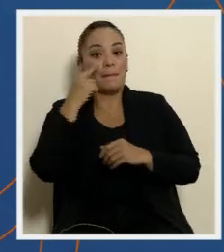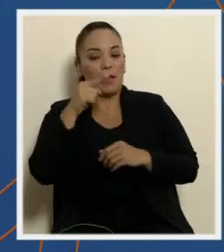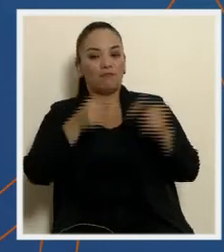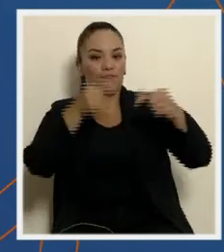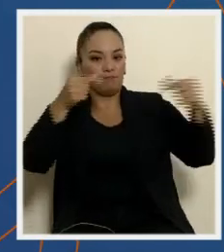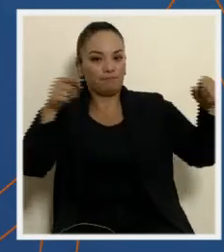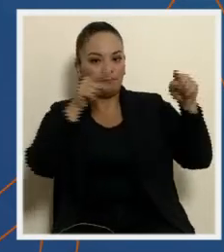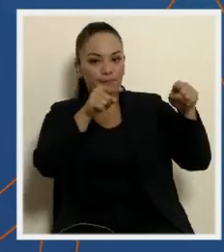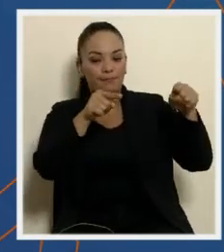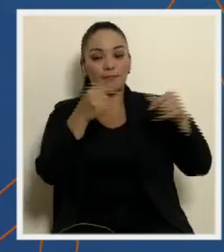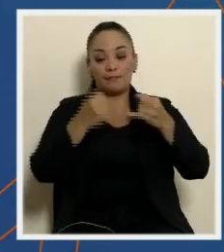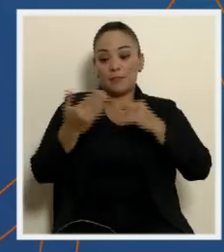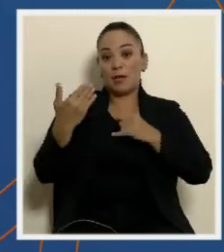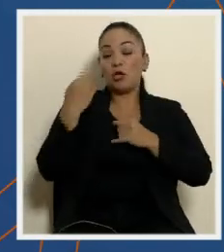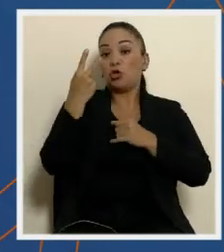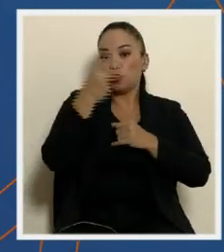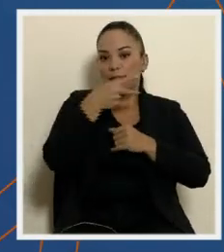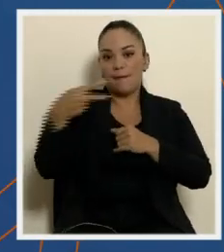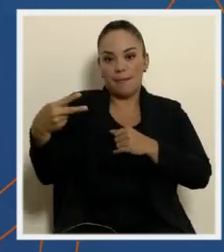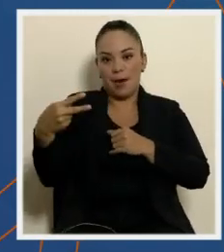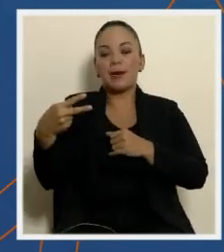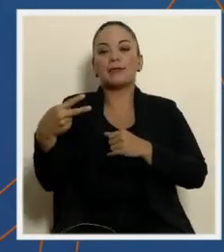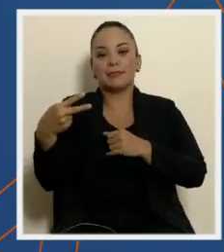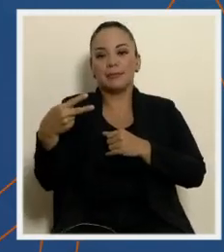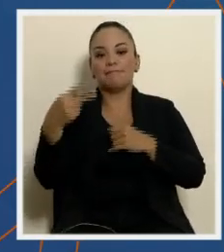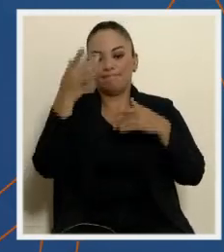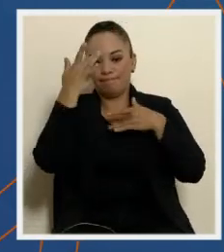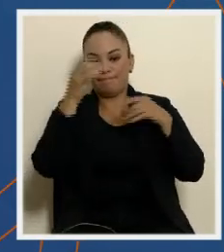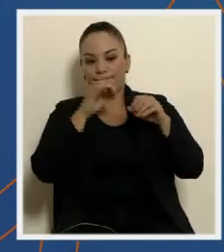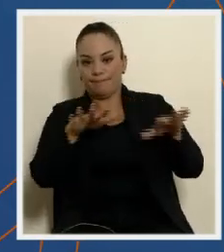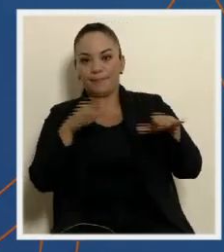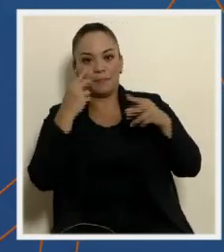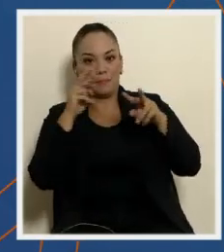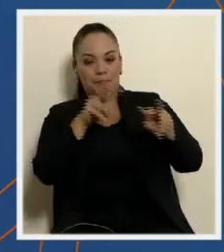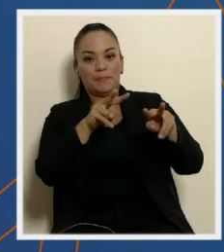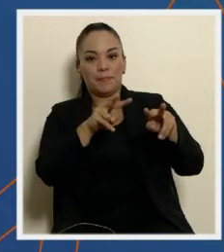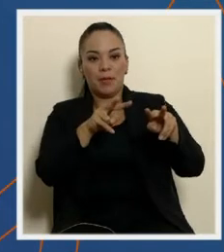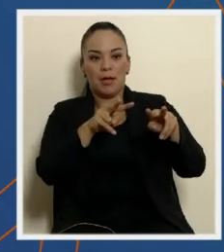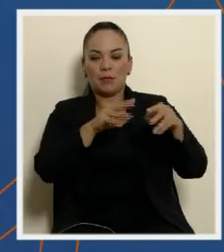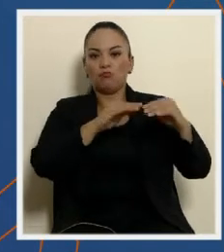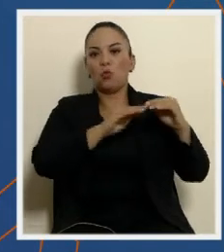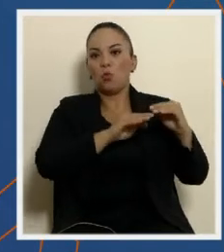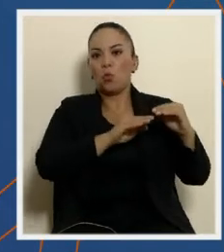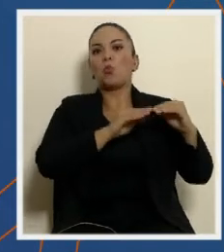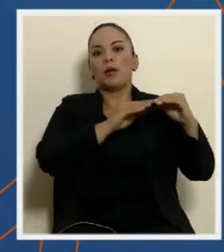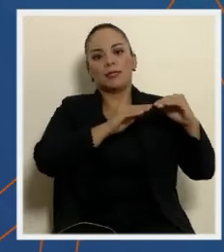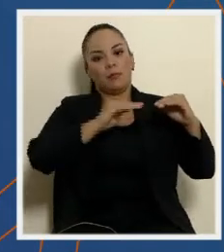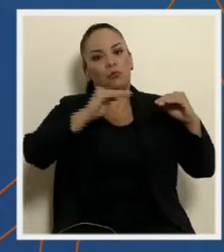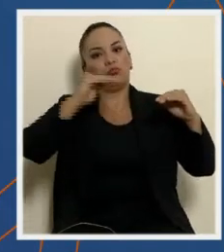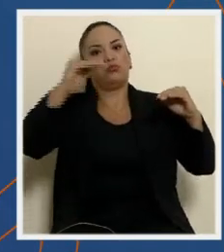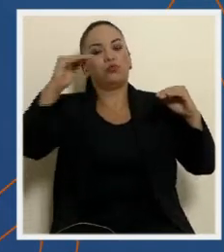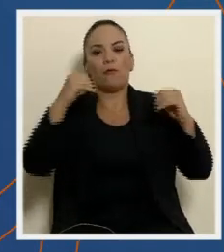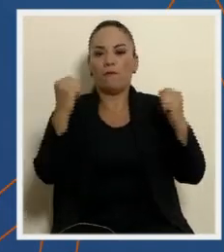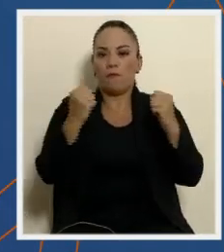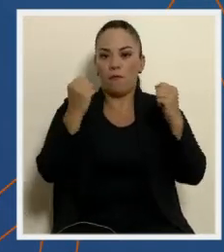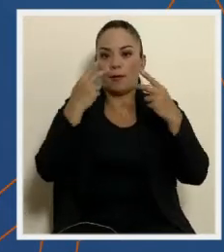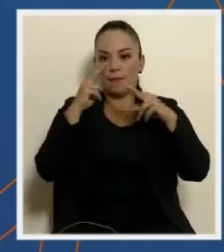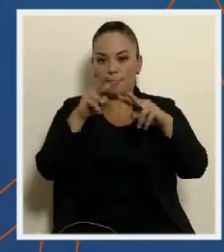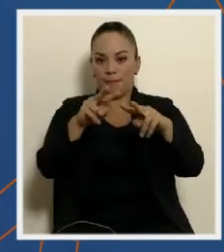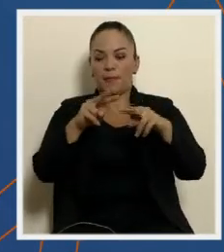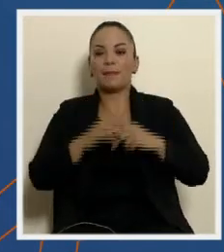2 últimas semanas epidemiológicas. Observamos un crecimiento muy fuerte, veamos